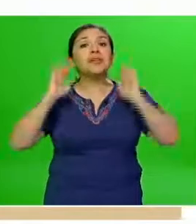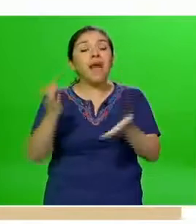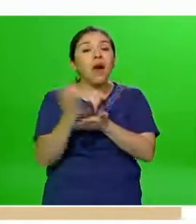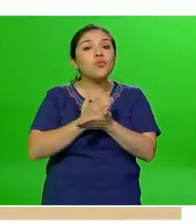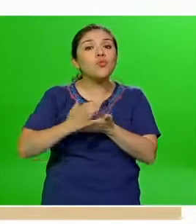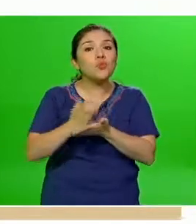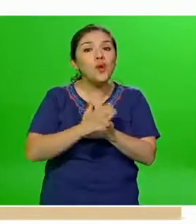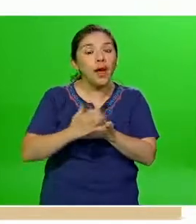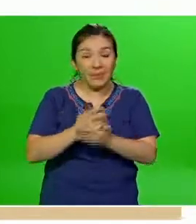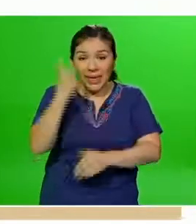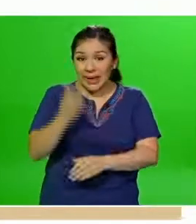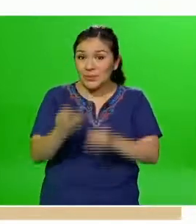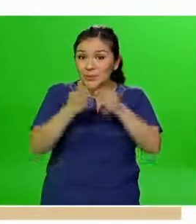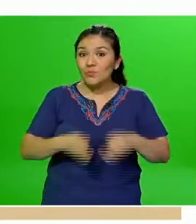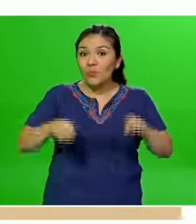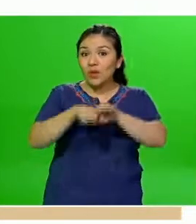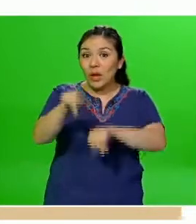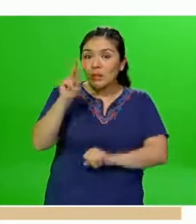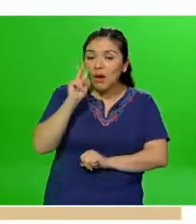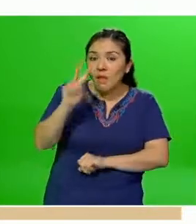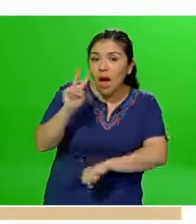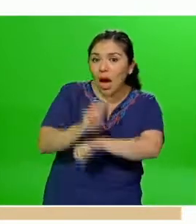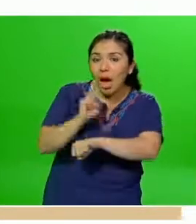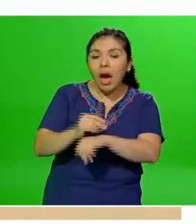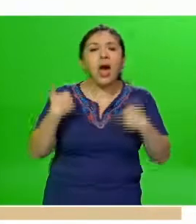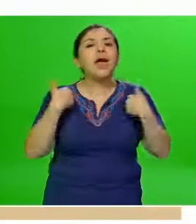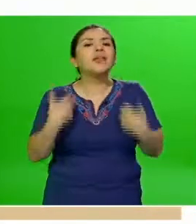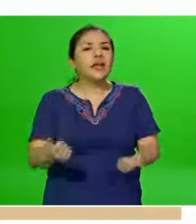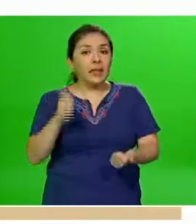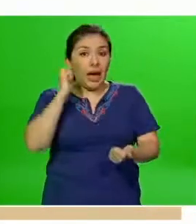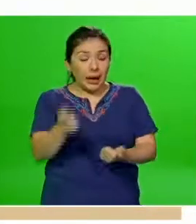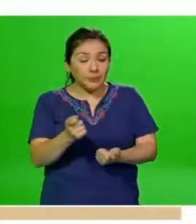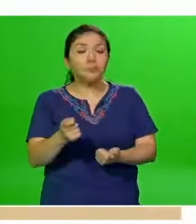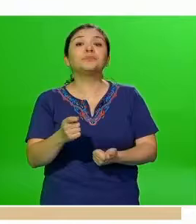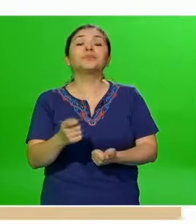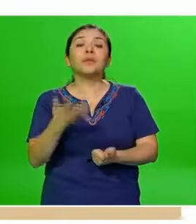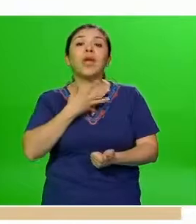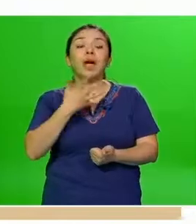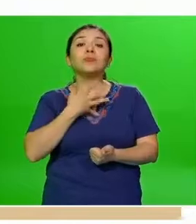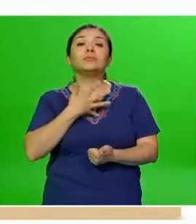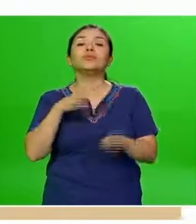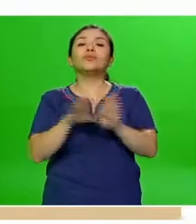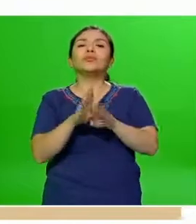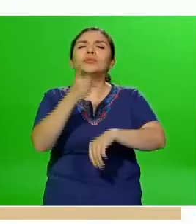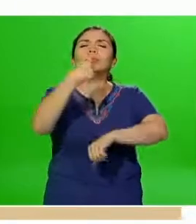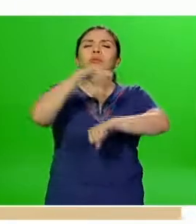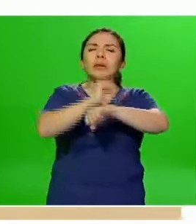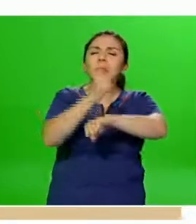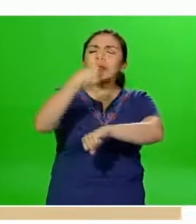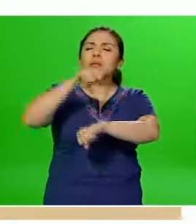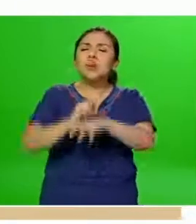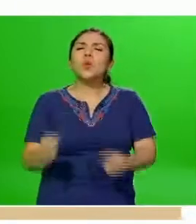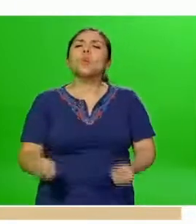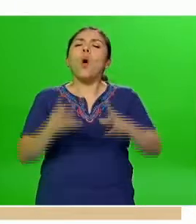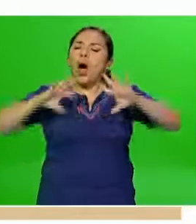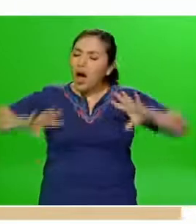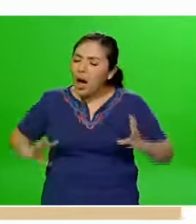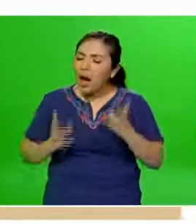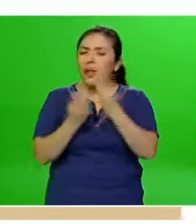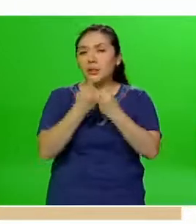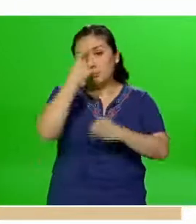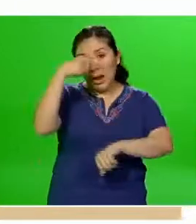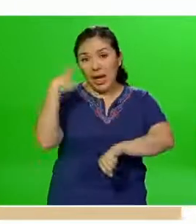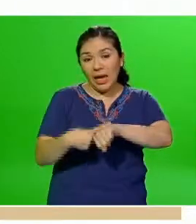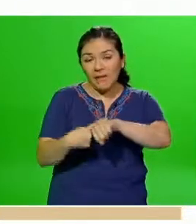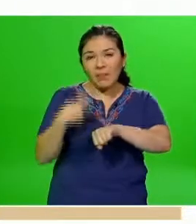es muy importante que ustedes identifiquen que en nuestro eje tenemos las semanas epidemiológicas. En esto ustedes